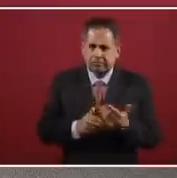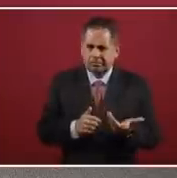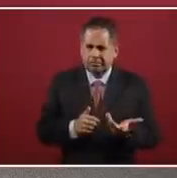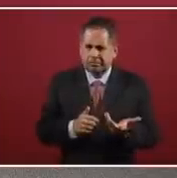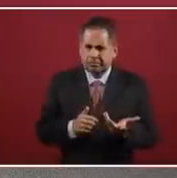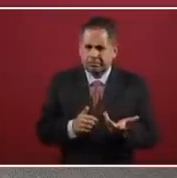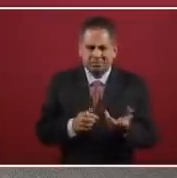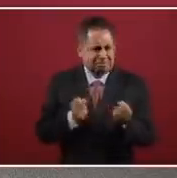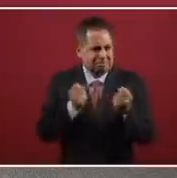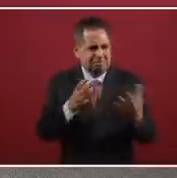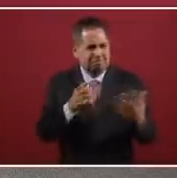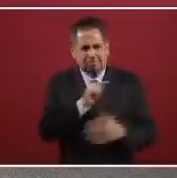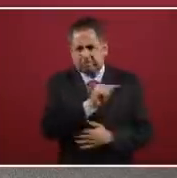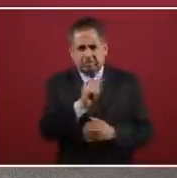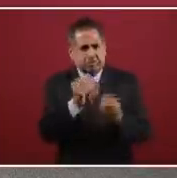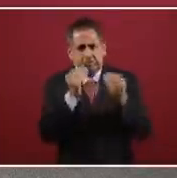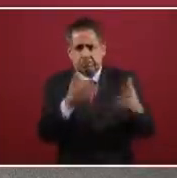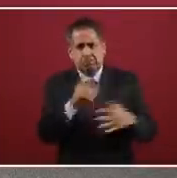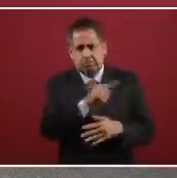cientos,